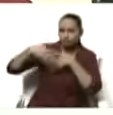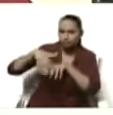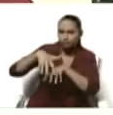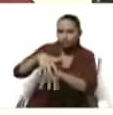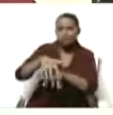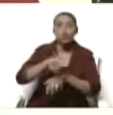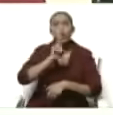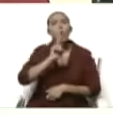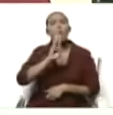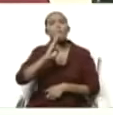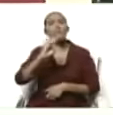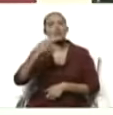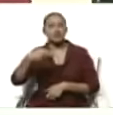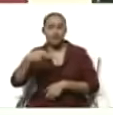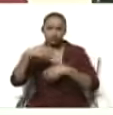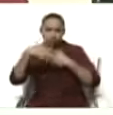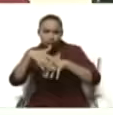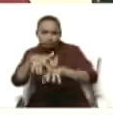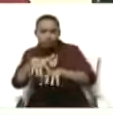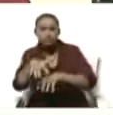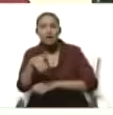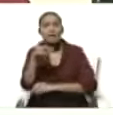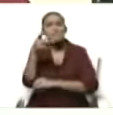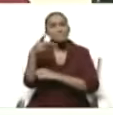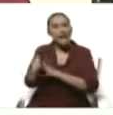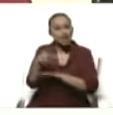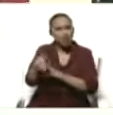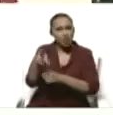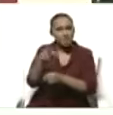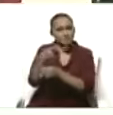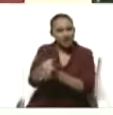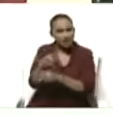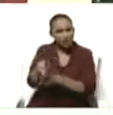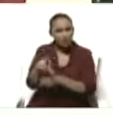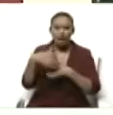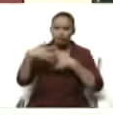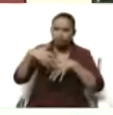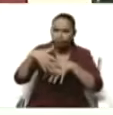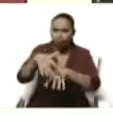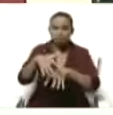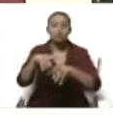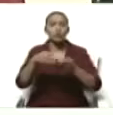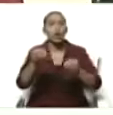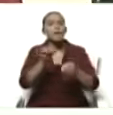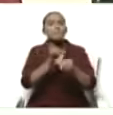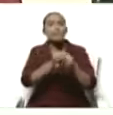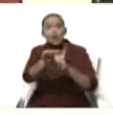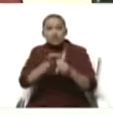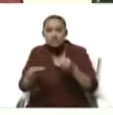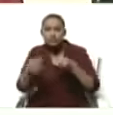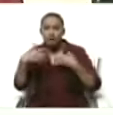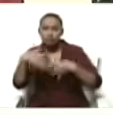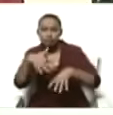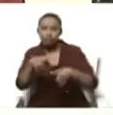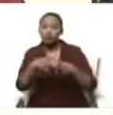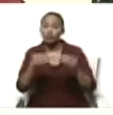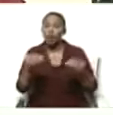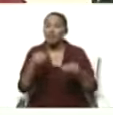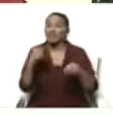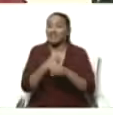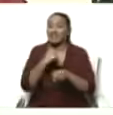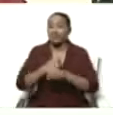ubch de parroqui de municipio y y trabajando fuertemente en el tema